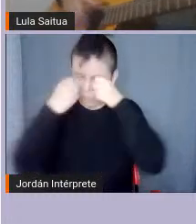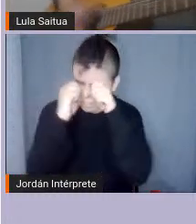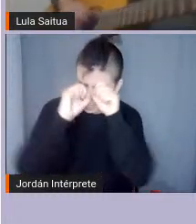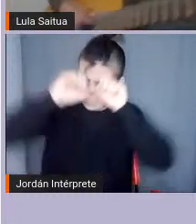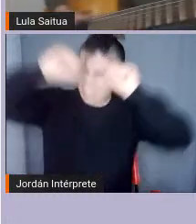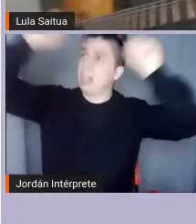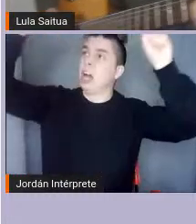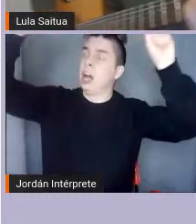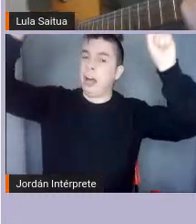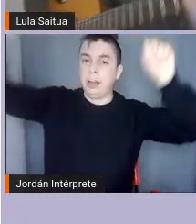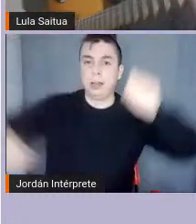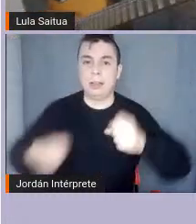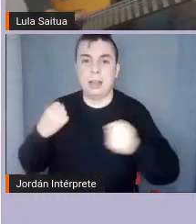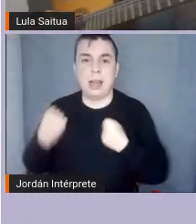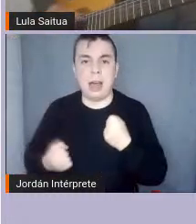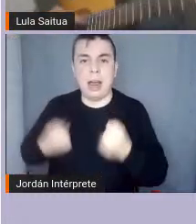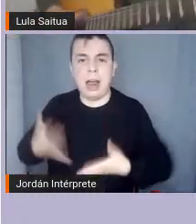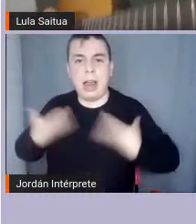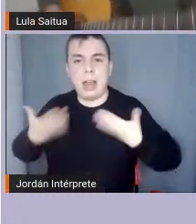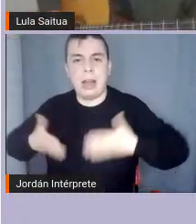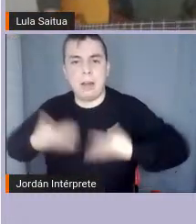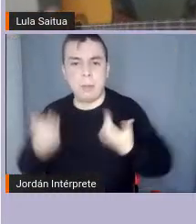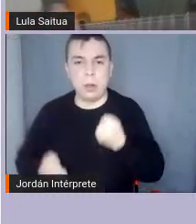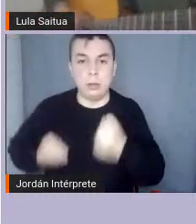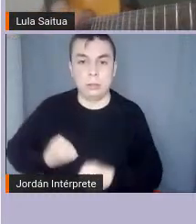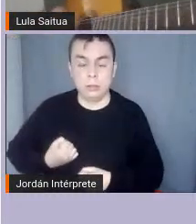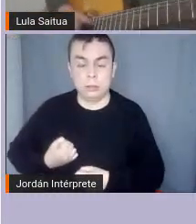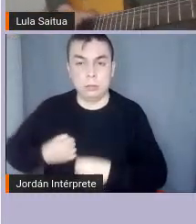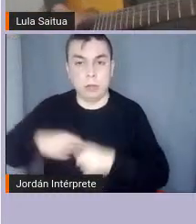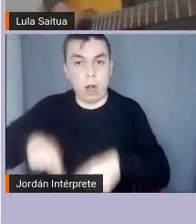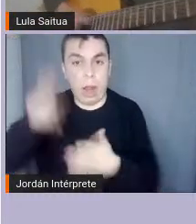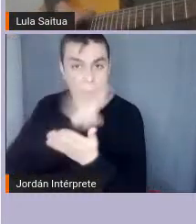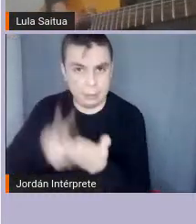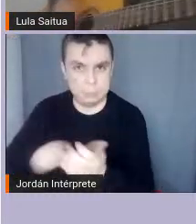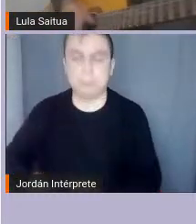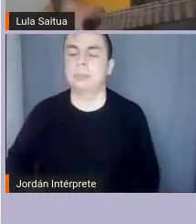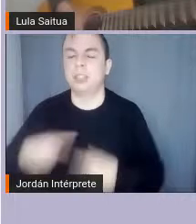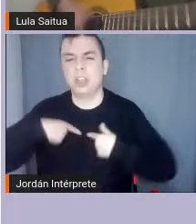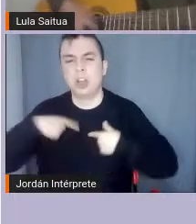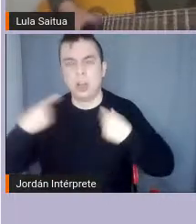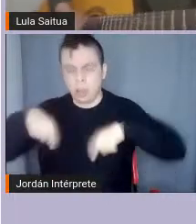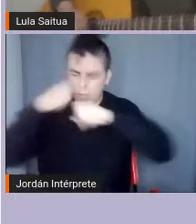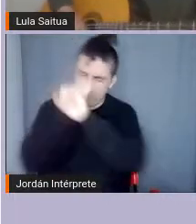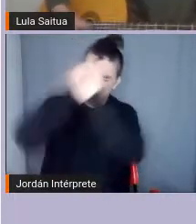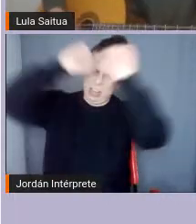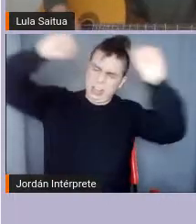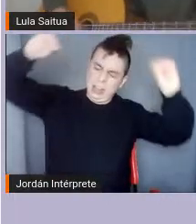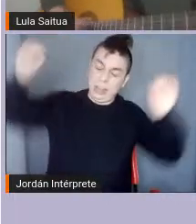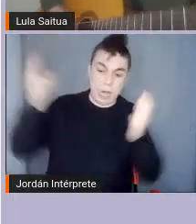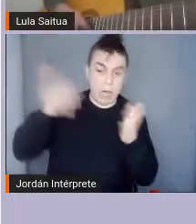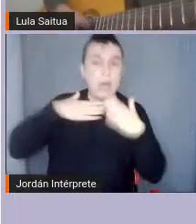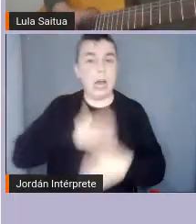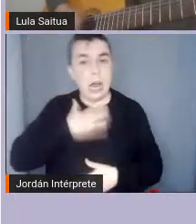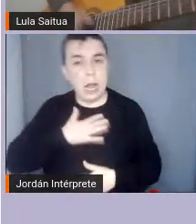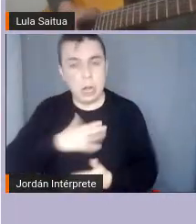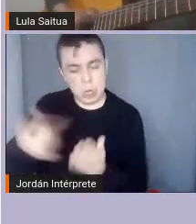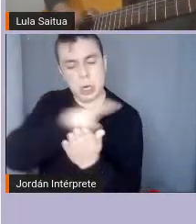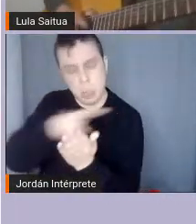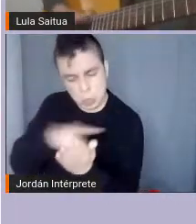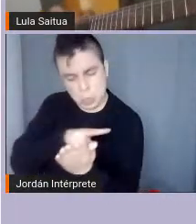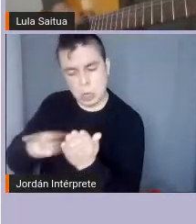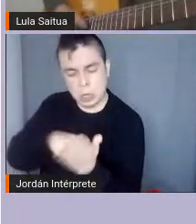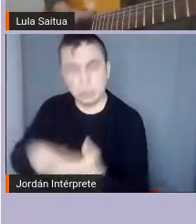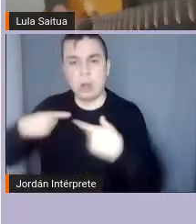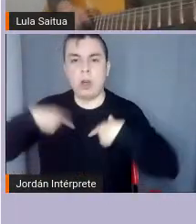de bailar. ¿Y ahora de leer? Hoy desperté con ganas de leer. Hoy